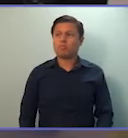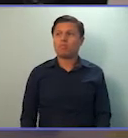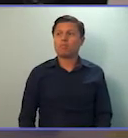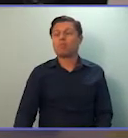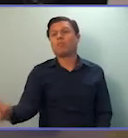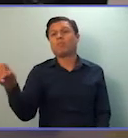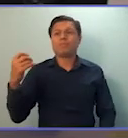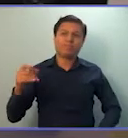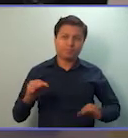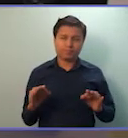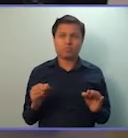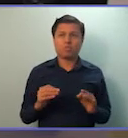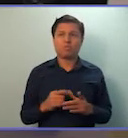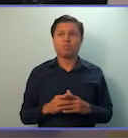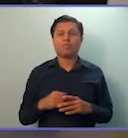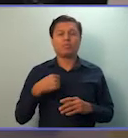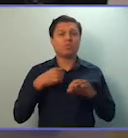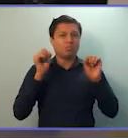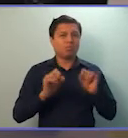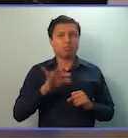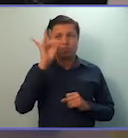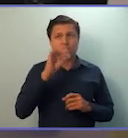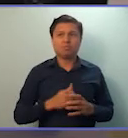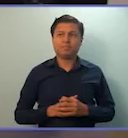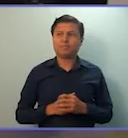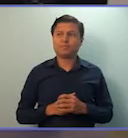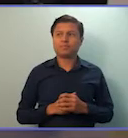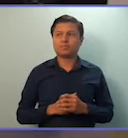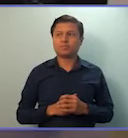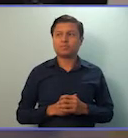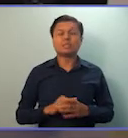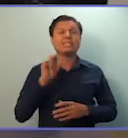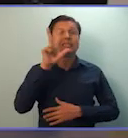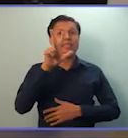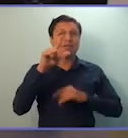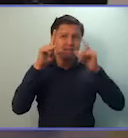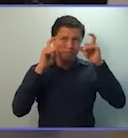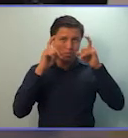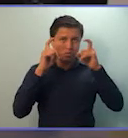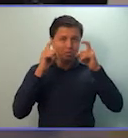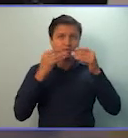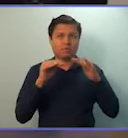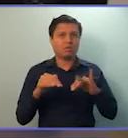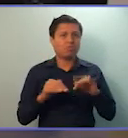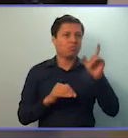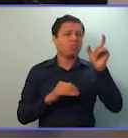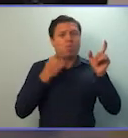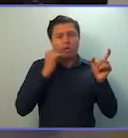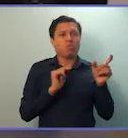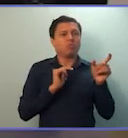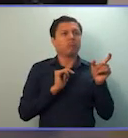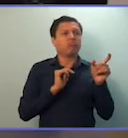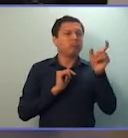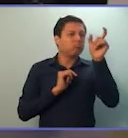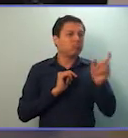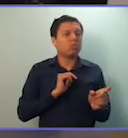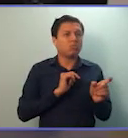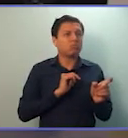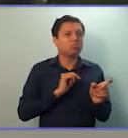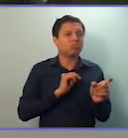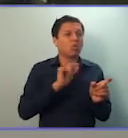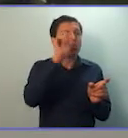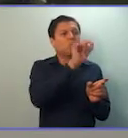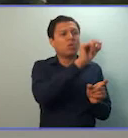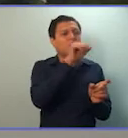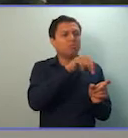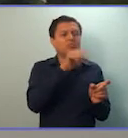cruzada de votar es decir que yo puede escoger tres fotografías de distintos partidos es decir una fotografía por cada uno de los partidos